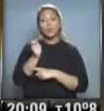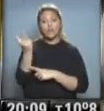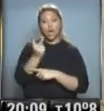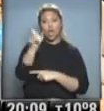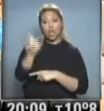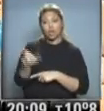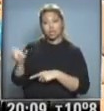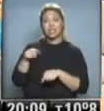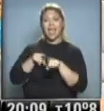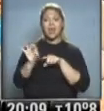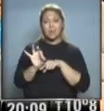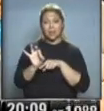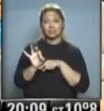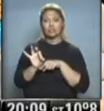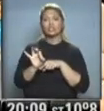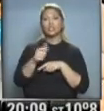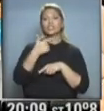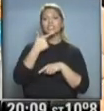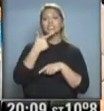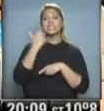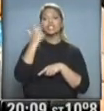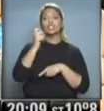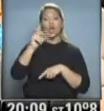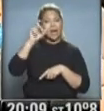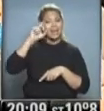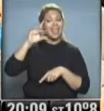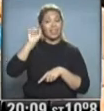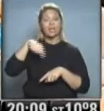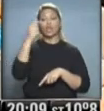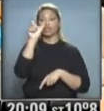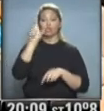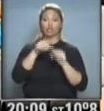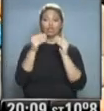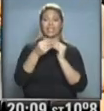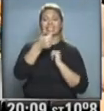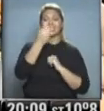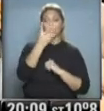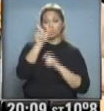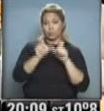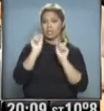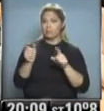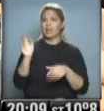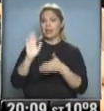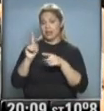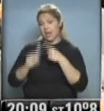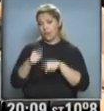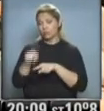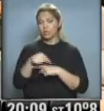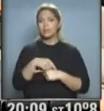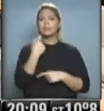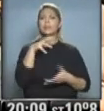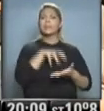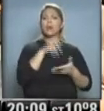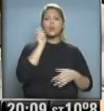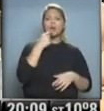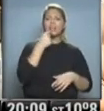hermanos Sergio y Pablo Schocklender y a otros 64 imputados. En dos resoluciones sucesivas, la Sala 1 del Tribunal